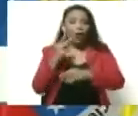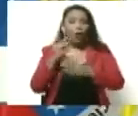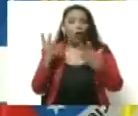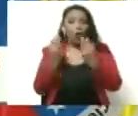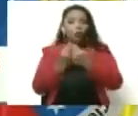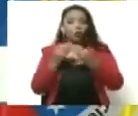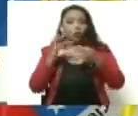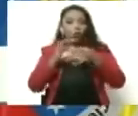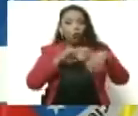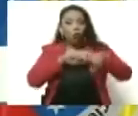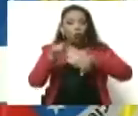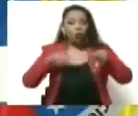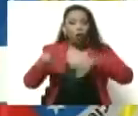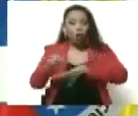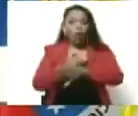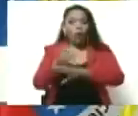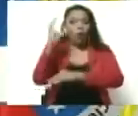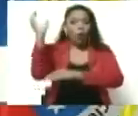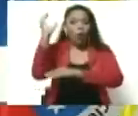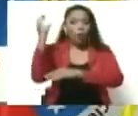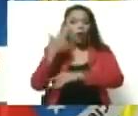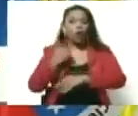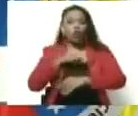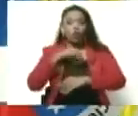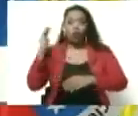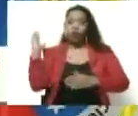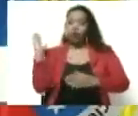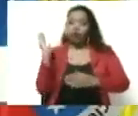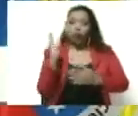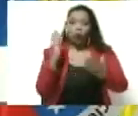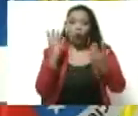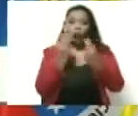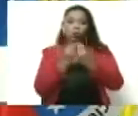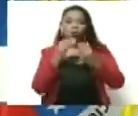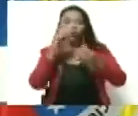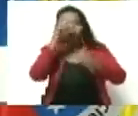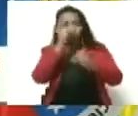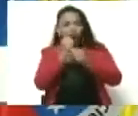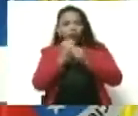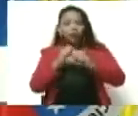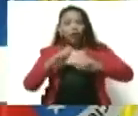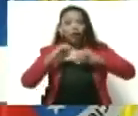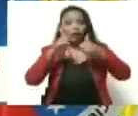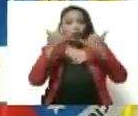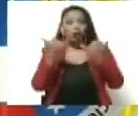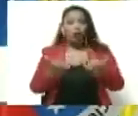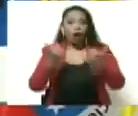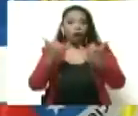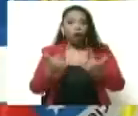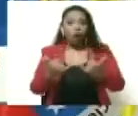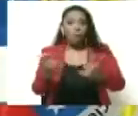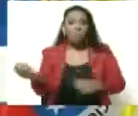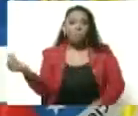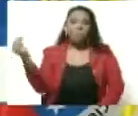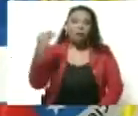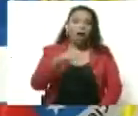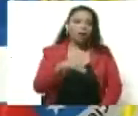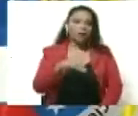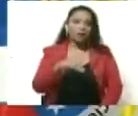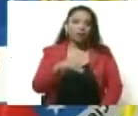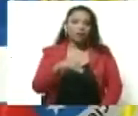colombiano, bueno, nosotros hemos venido trabajando y hemos iniciado ahora más